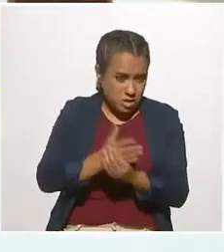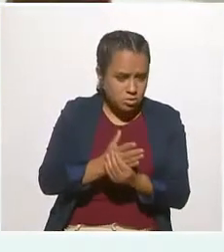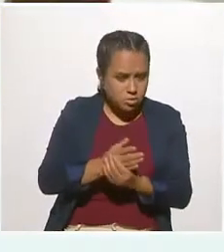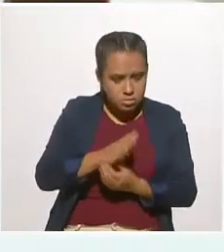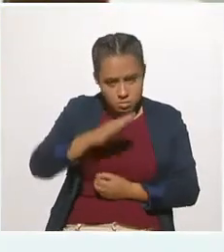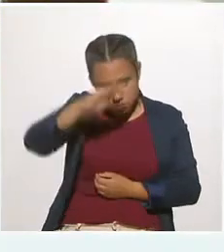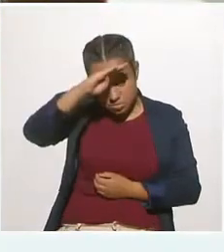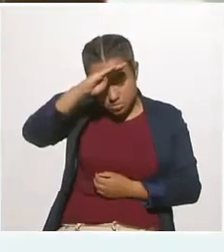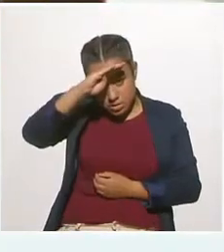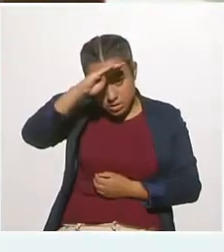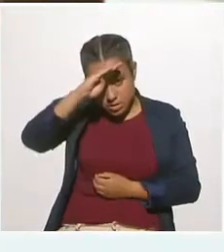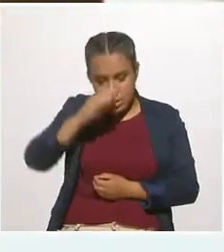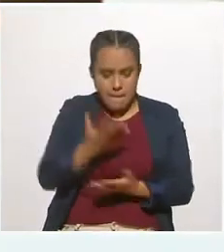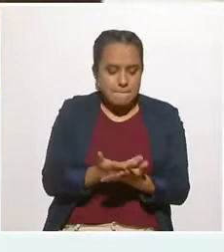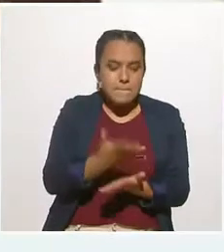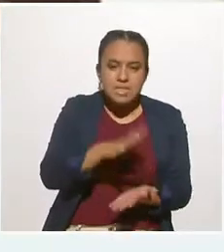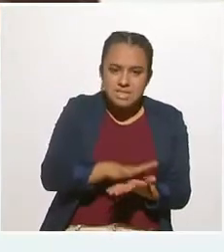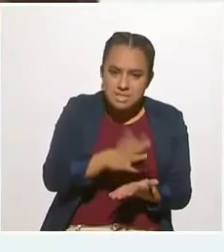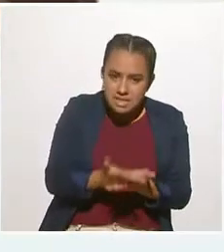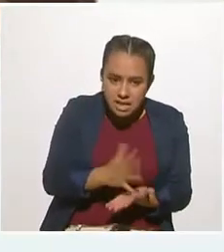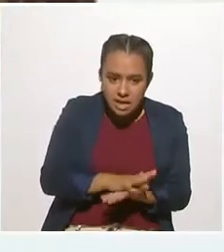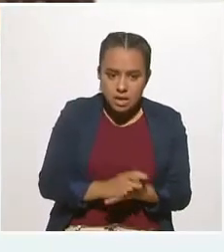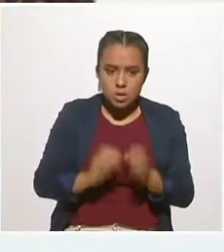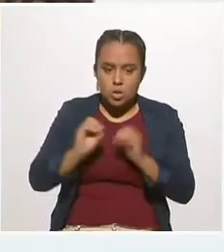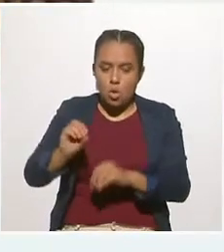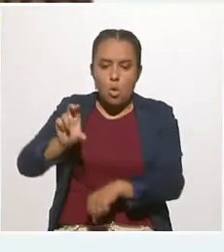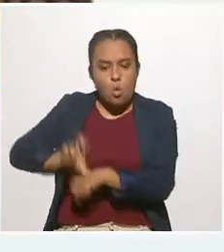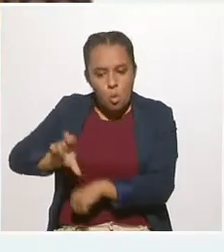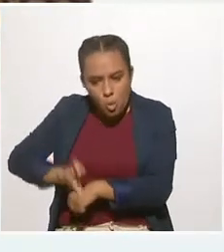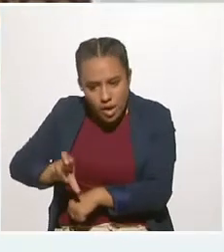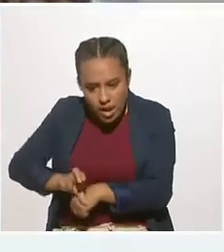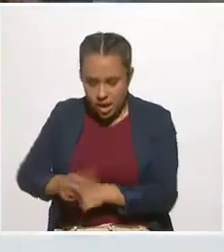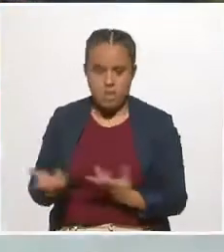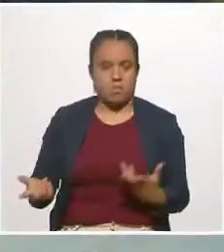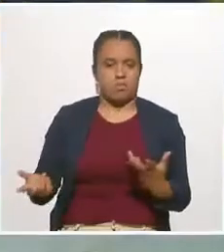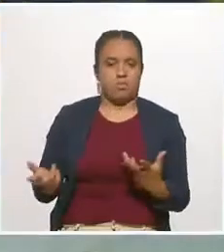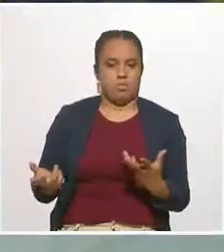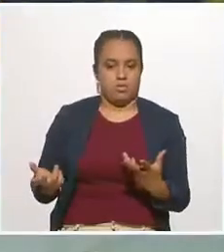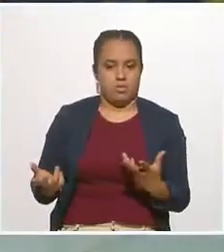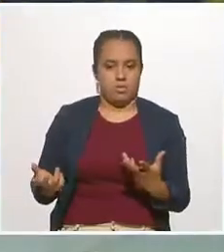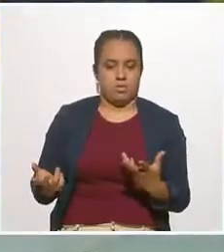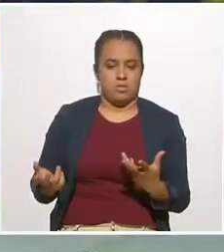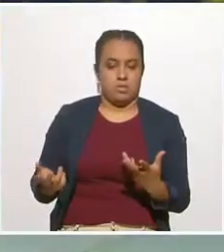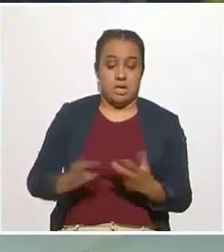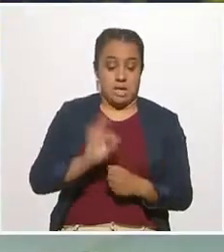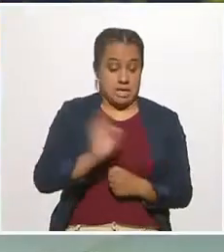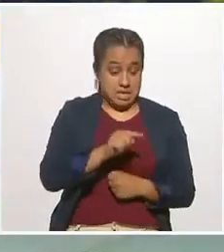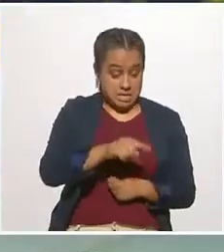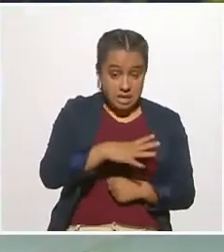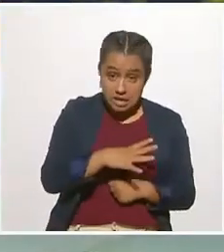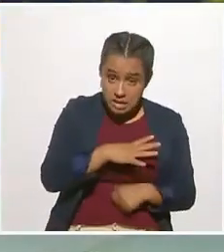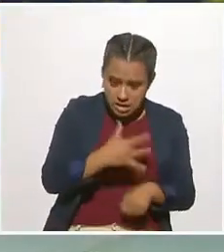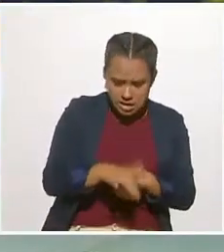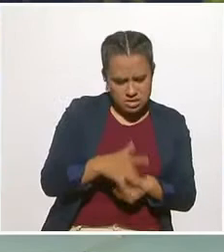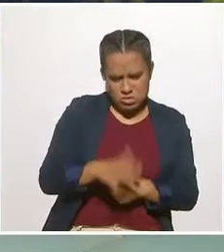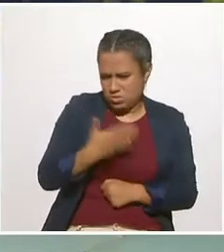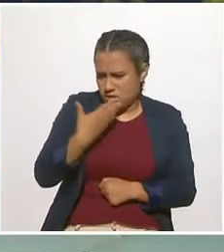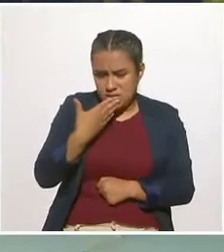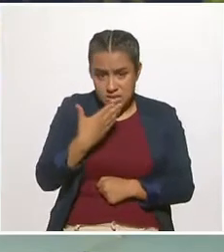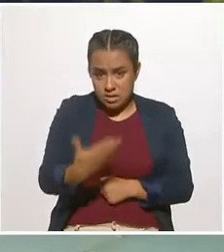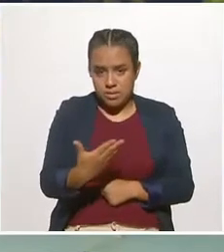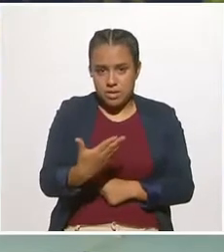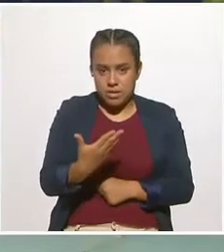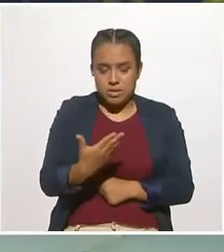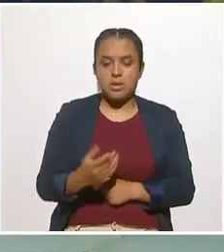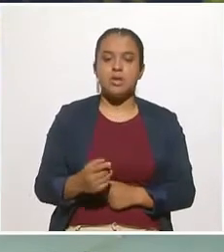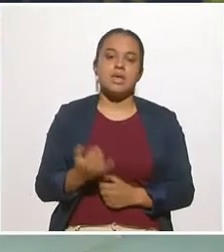o de proteína. El huevo adelante está súper bien, si tiene queso también está bien. Y pues lo remato con agua, ¿no?